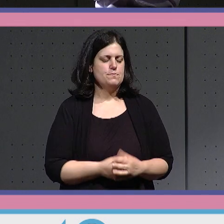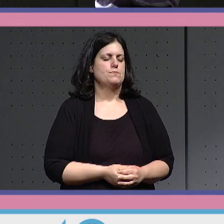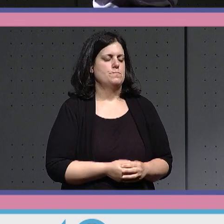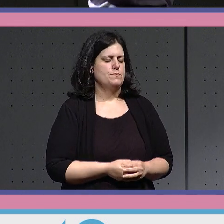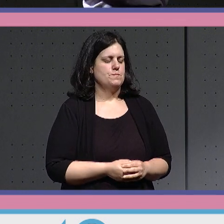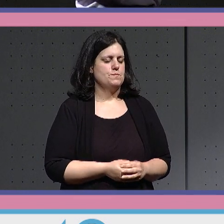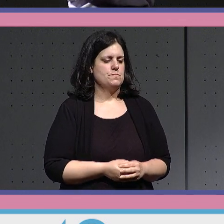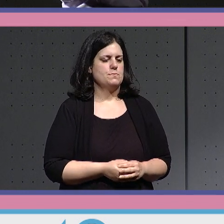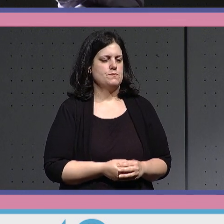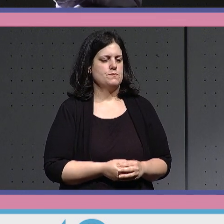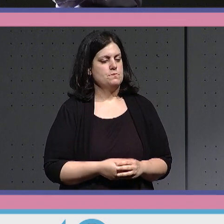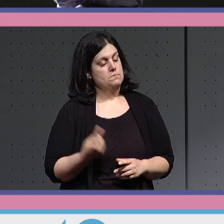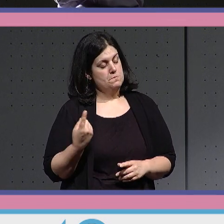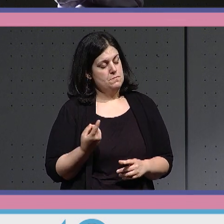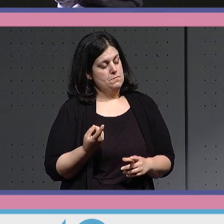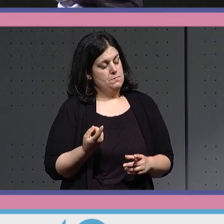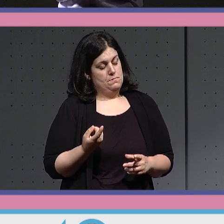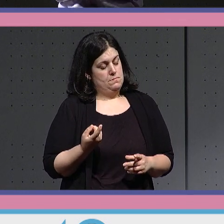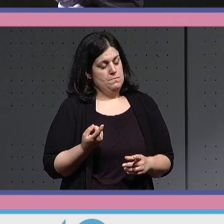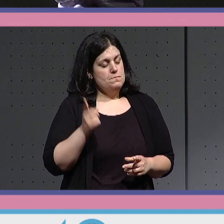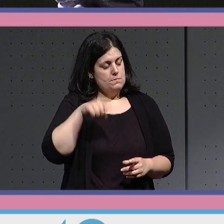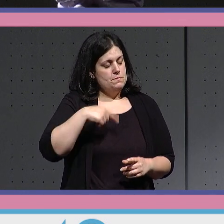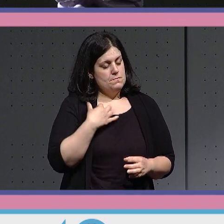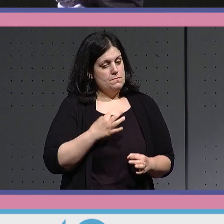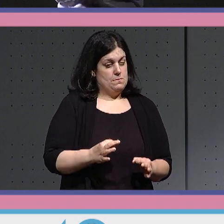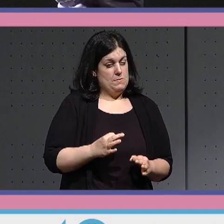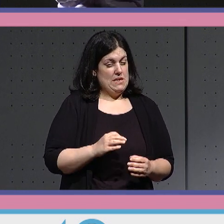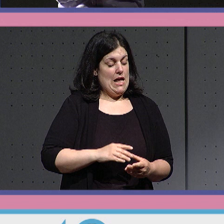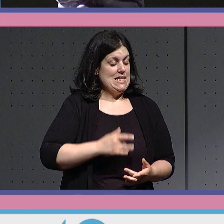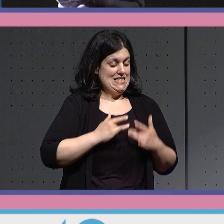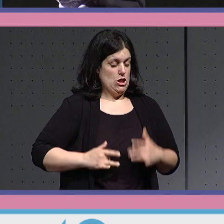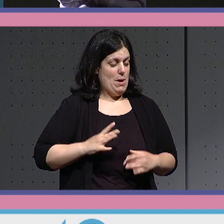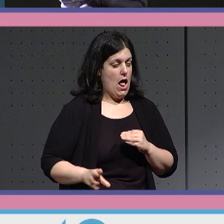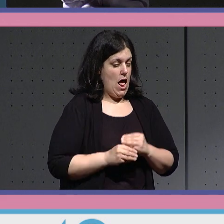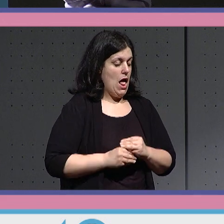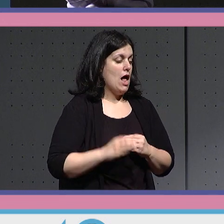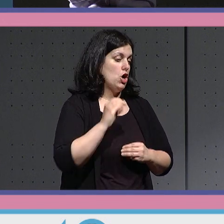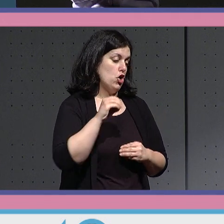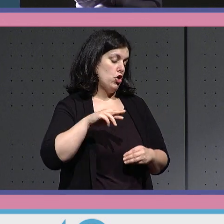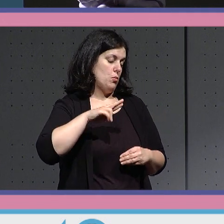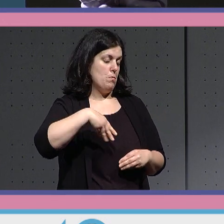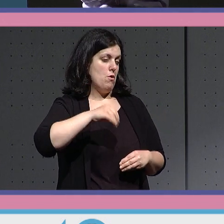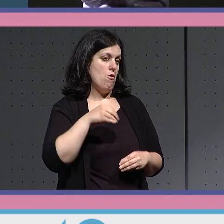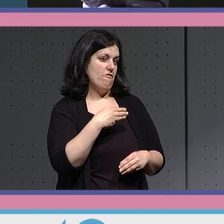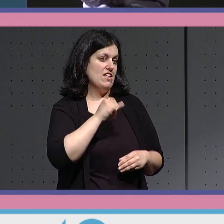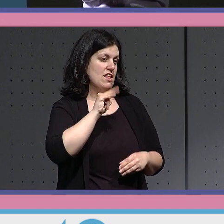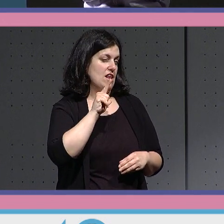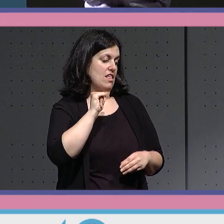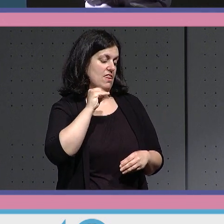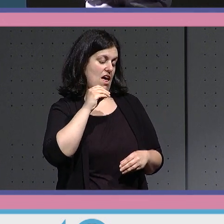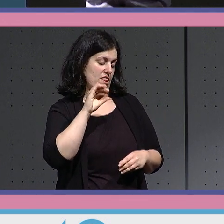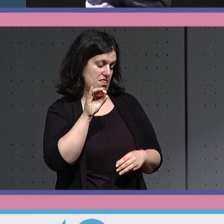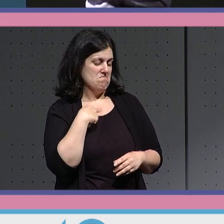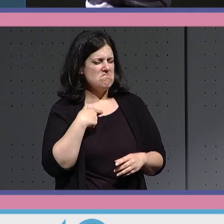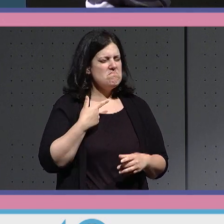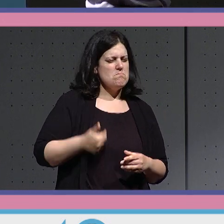Pero primero, aparte de poder predecir comorbilidades, otra ventaja es que, sabiendo lo que pasa, cada vez más podemos orientar